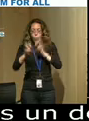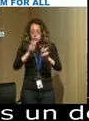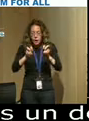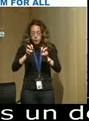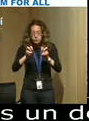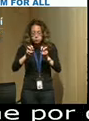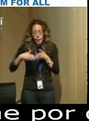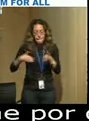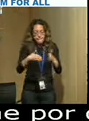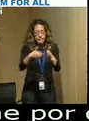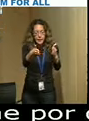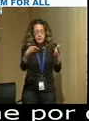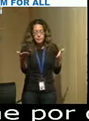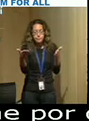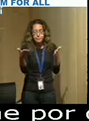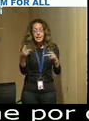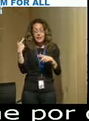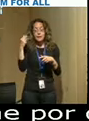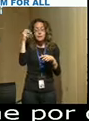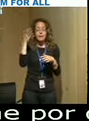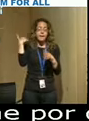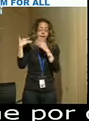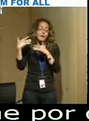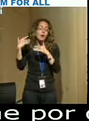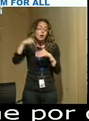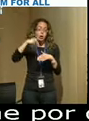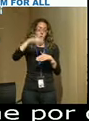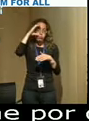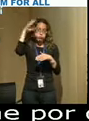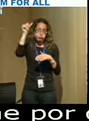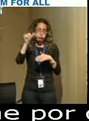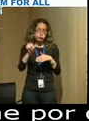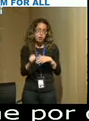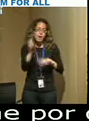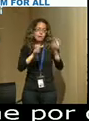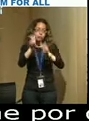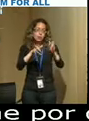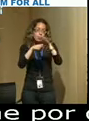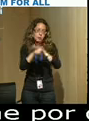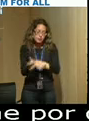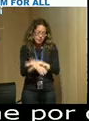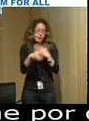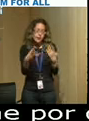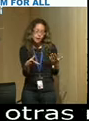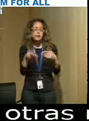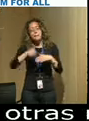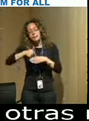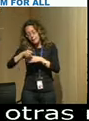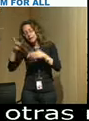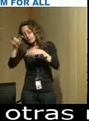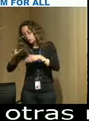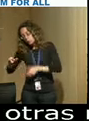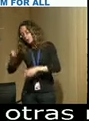que, a lo largo de toda la jornada se ha dicho, tanto la de hoy como de ayer, buscar esa accesibilidad y que todas las personas, sobre todo las personas con discapacidad, participen en ese